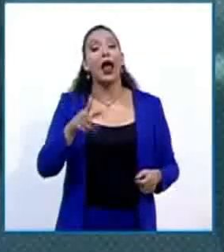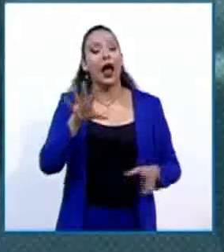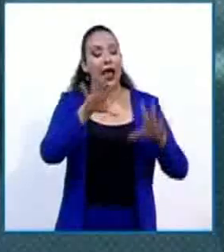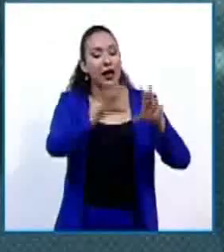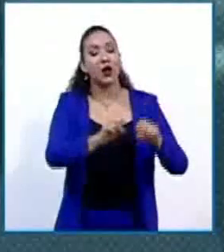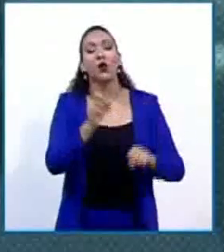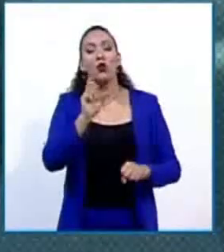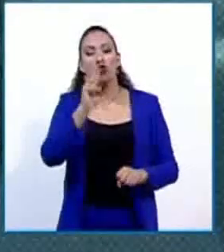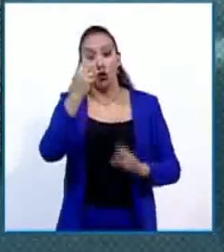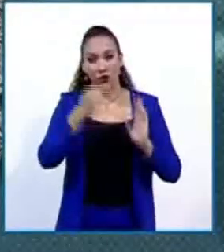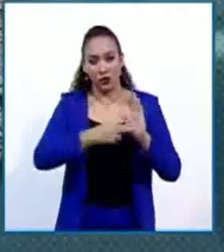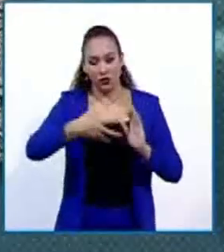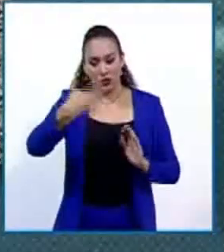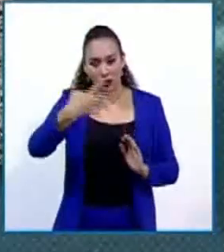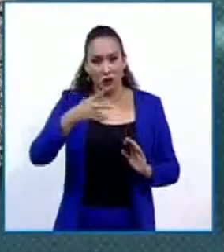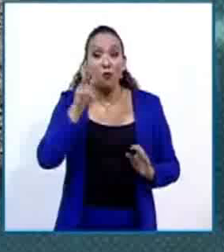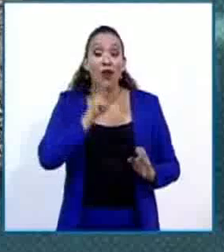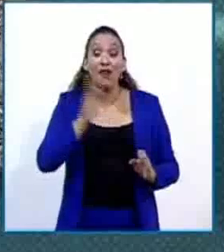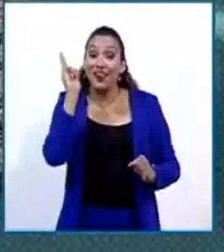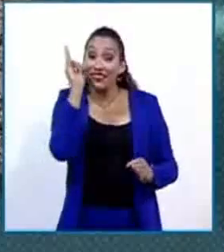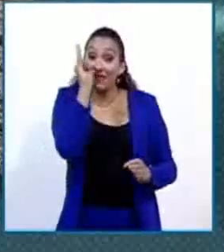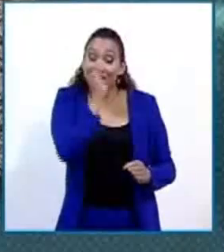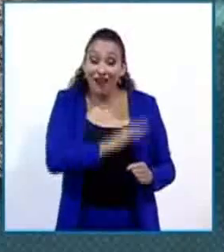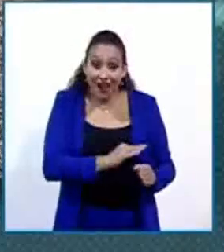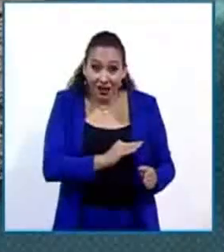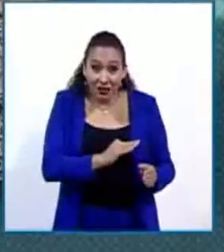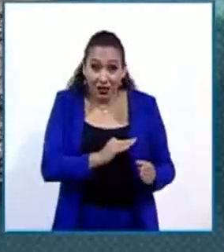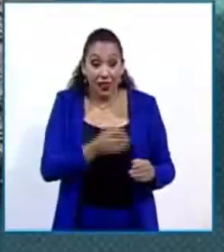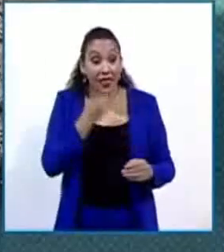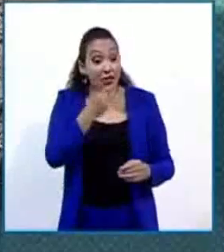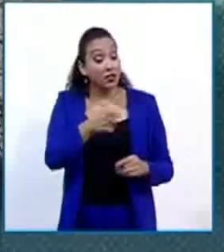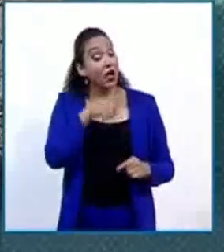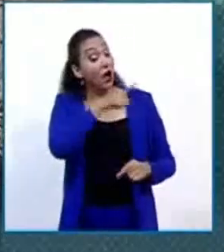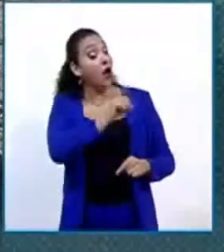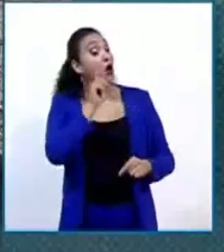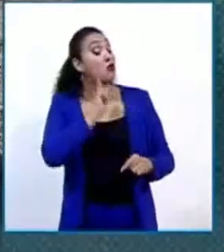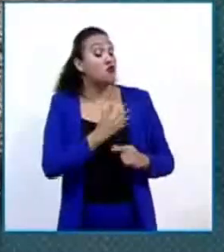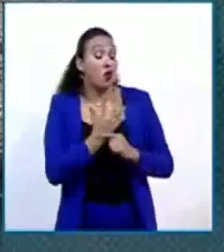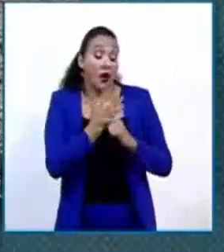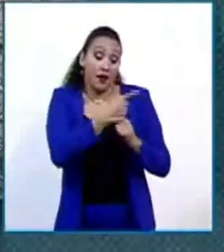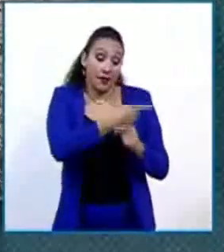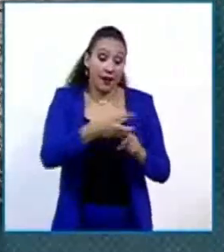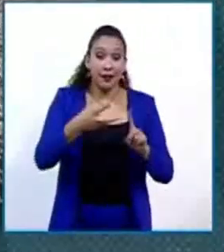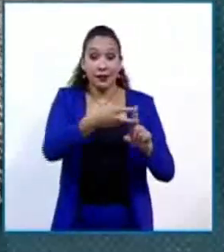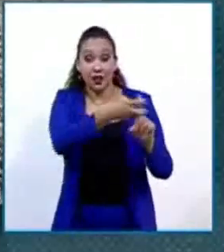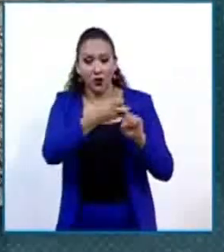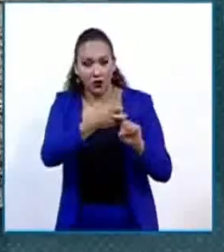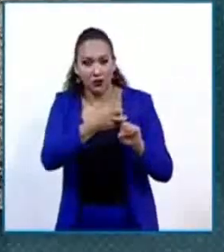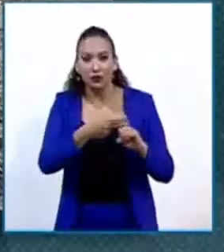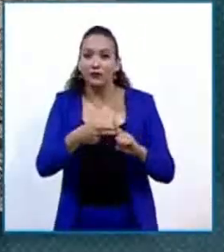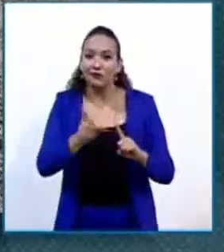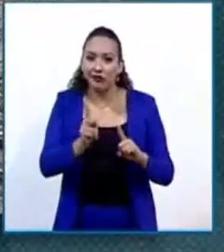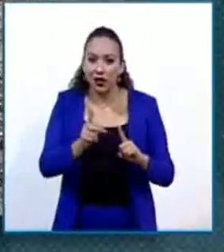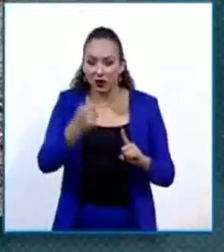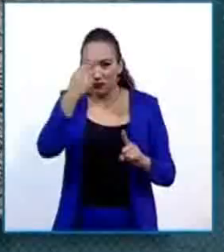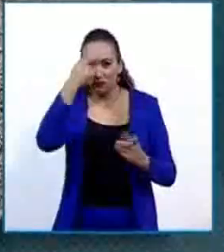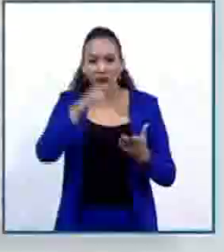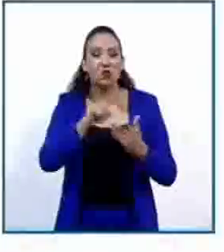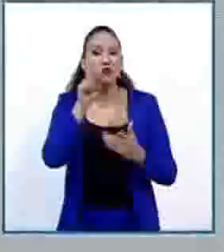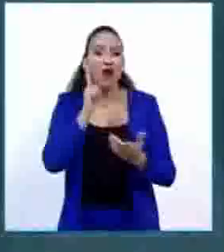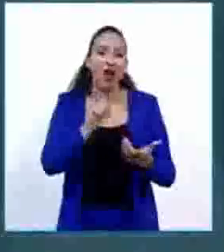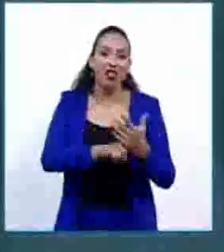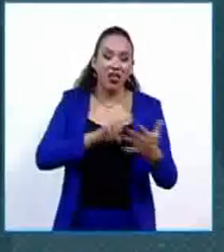2014, acusada con pruebas falsas del delito de secuestro. Durante su aprehensión, fue víctima de tortura por parte de